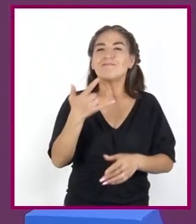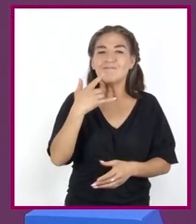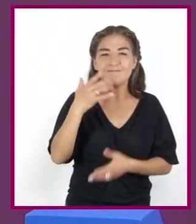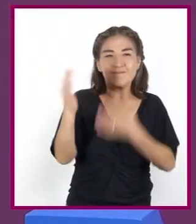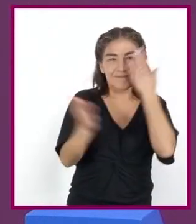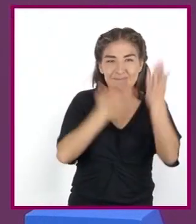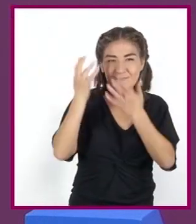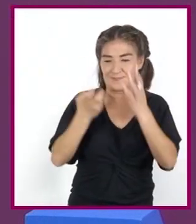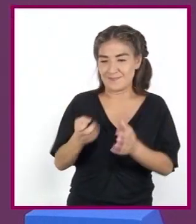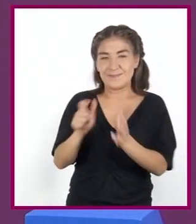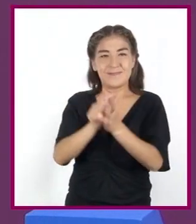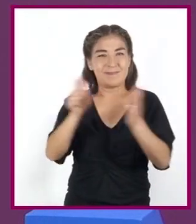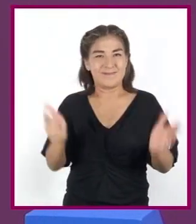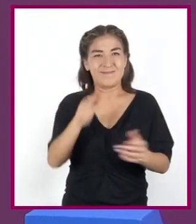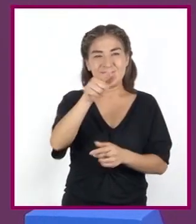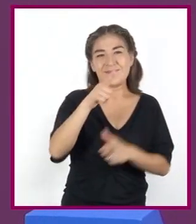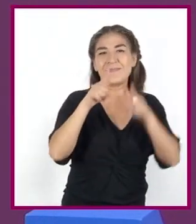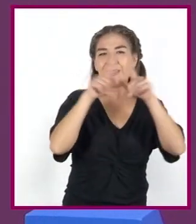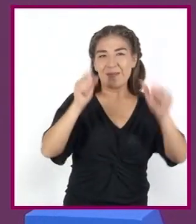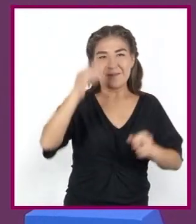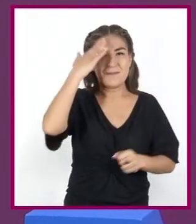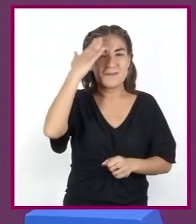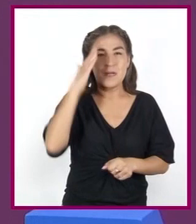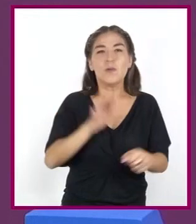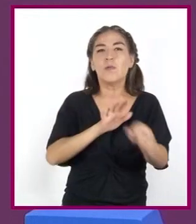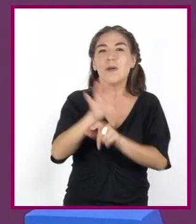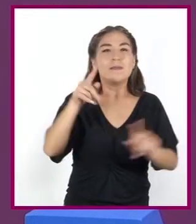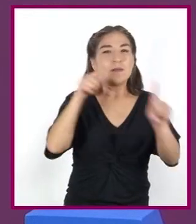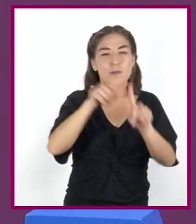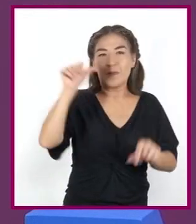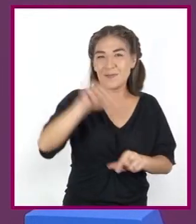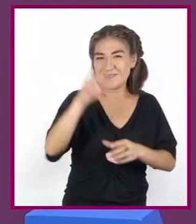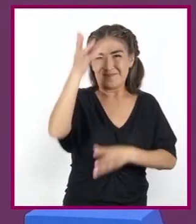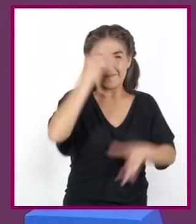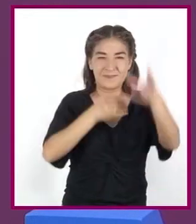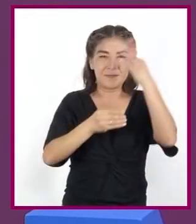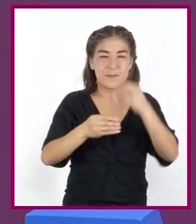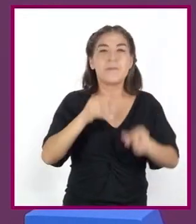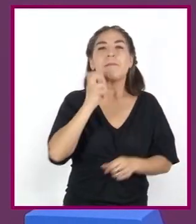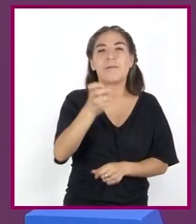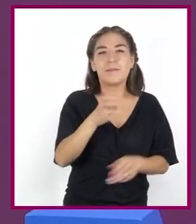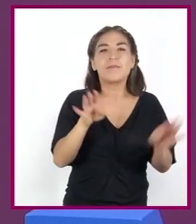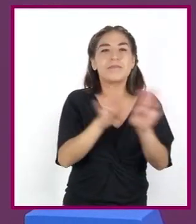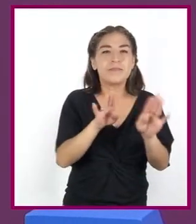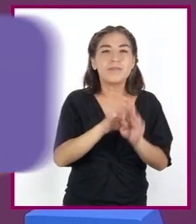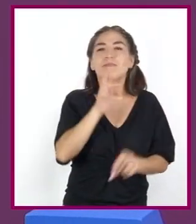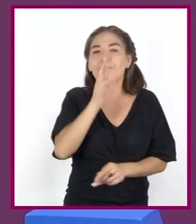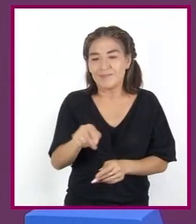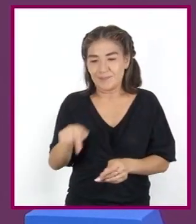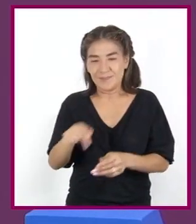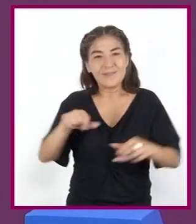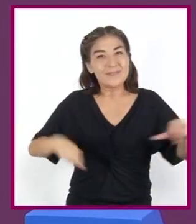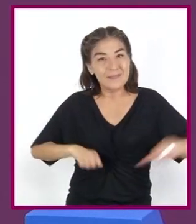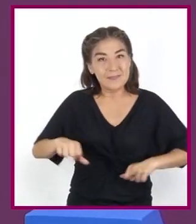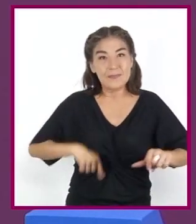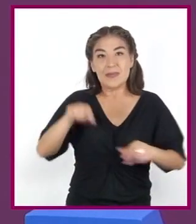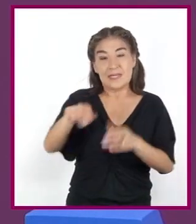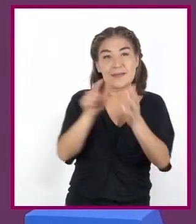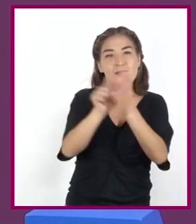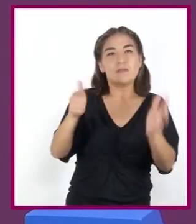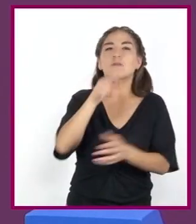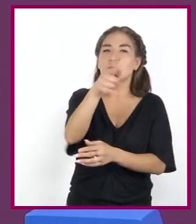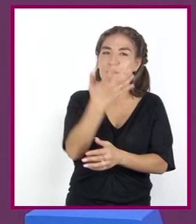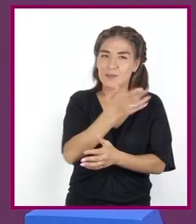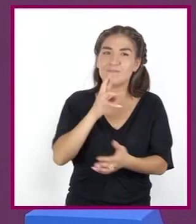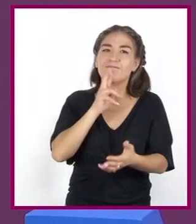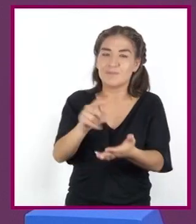en su libro de lengua materna el aprendizaje esperado y el propósito, así como contestando las actividades que se vinculen